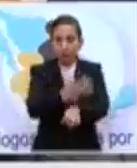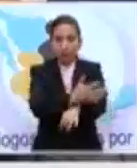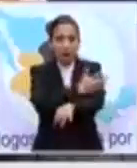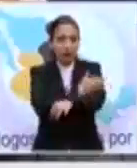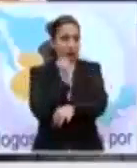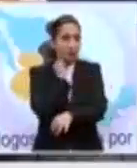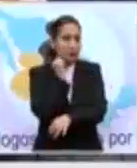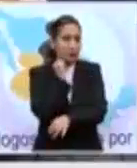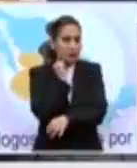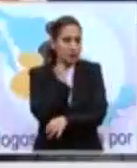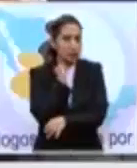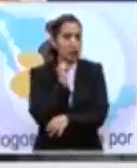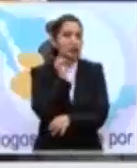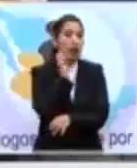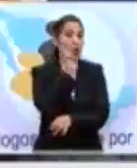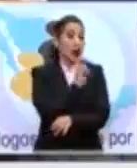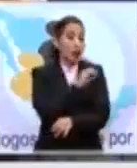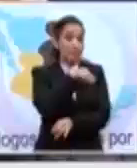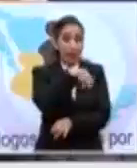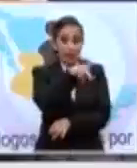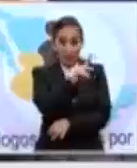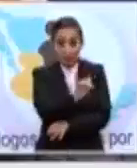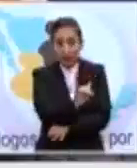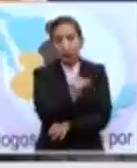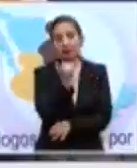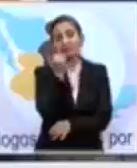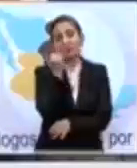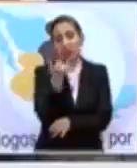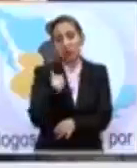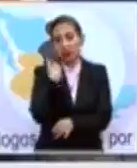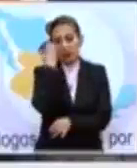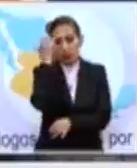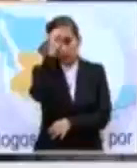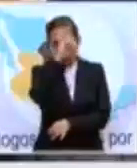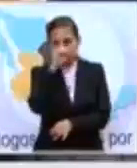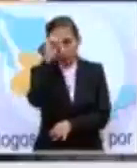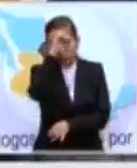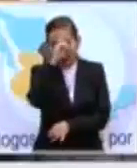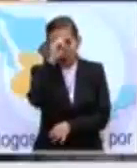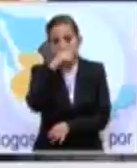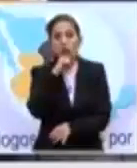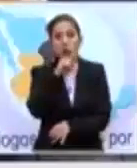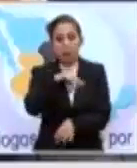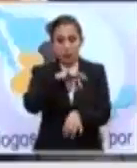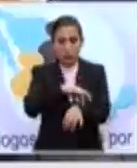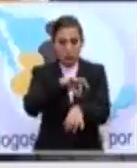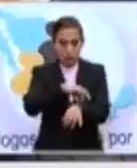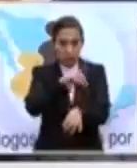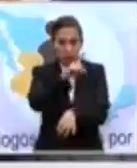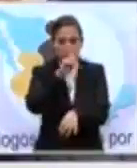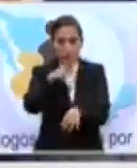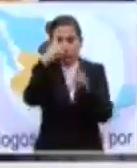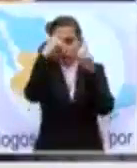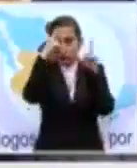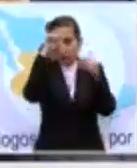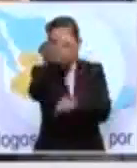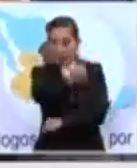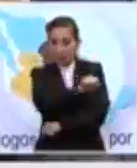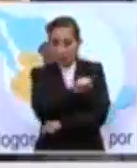senadoras, senadora Maki, y quiero comentar que, bueno, yo también soy médico, también egresado de La